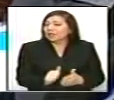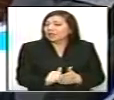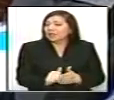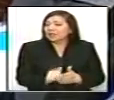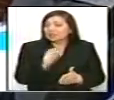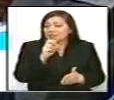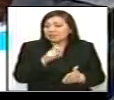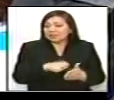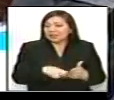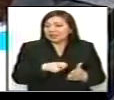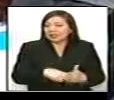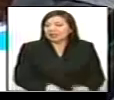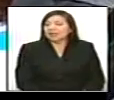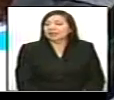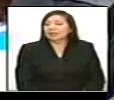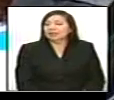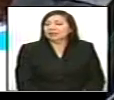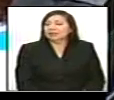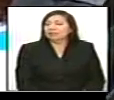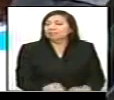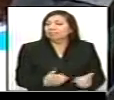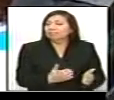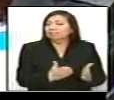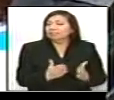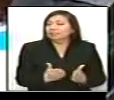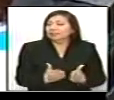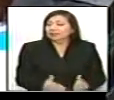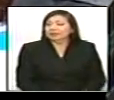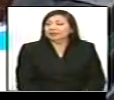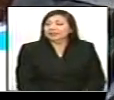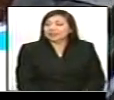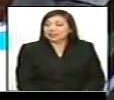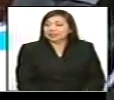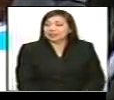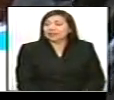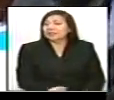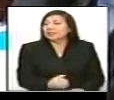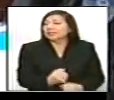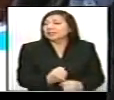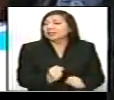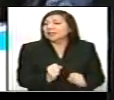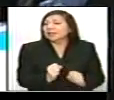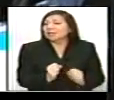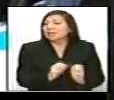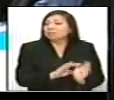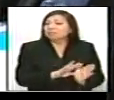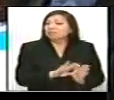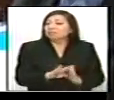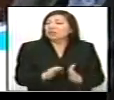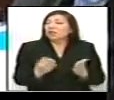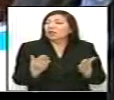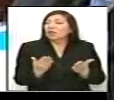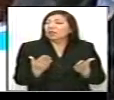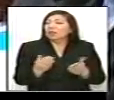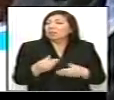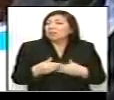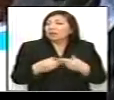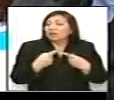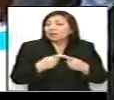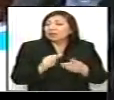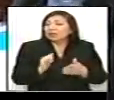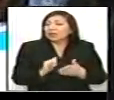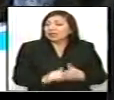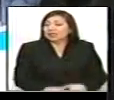de todos los mineros informales va a parar a eso, a las plantas, salvo casos aislados donde son los propios